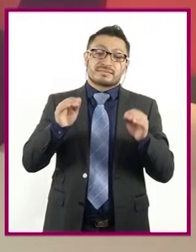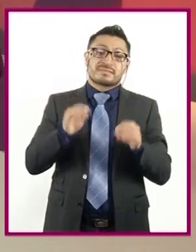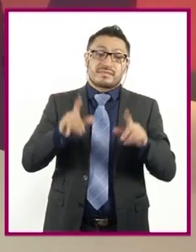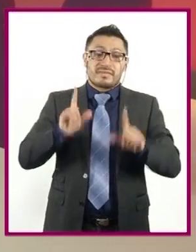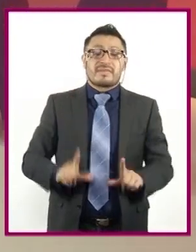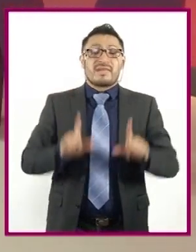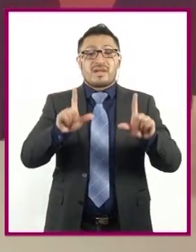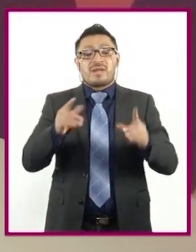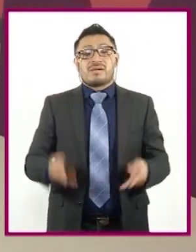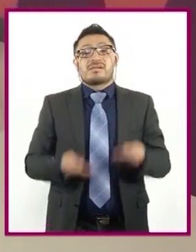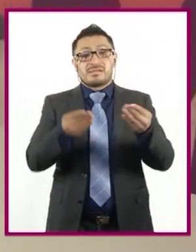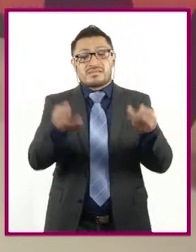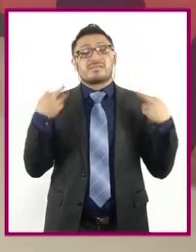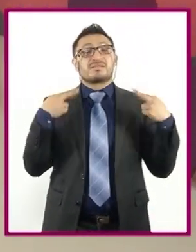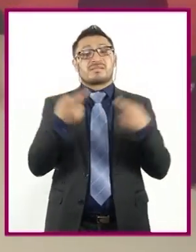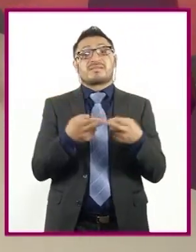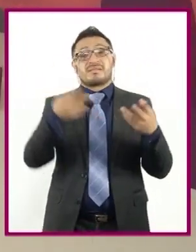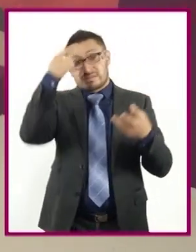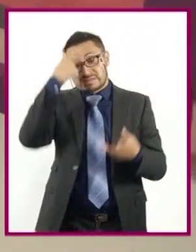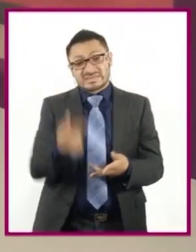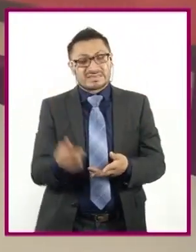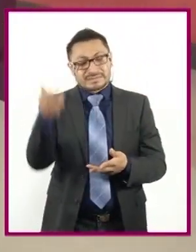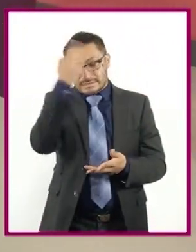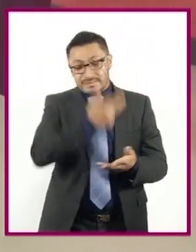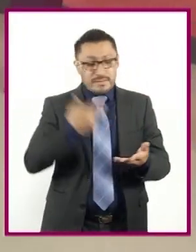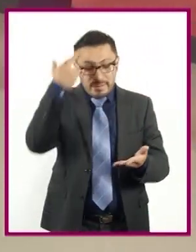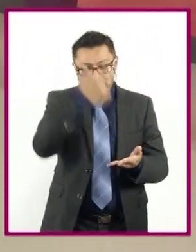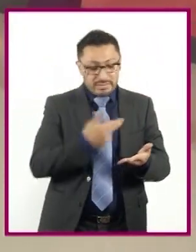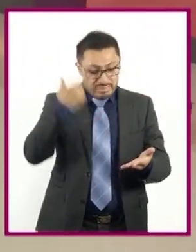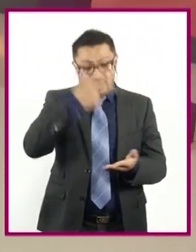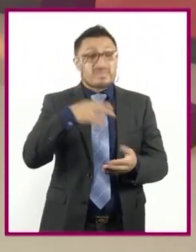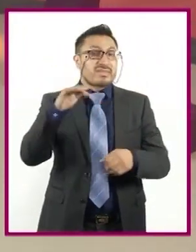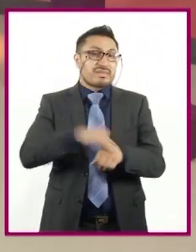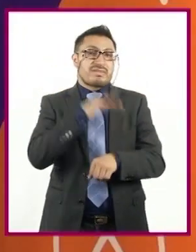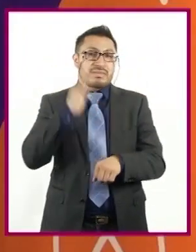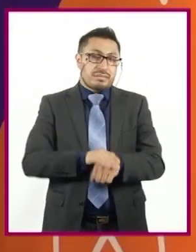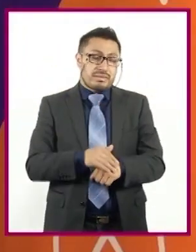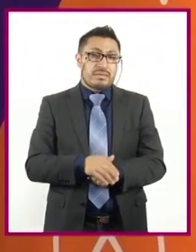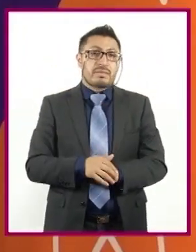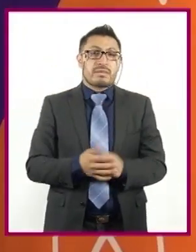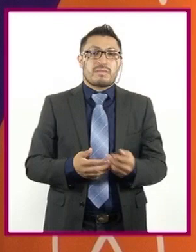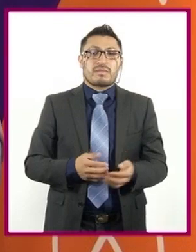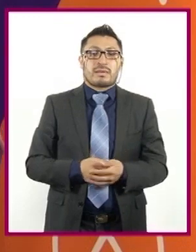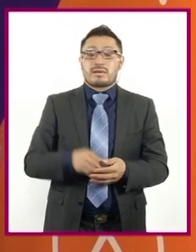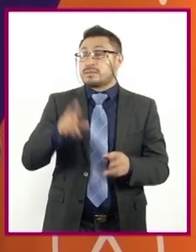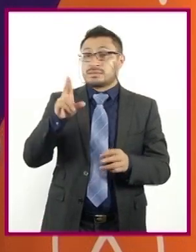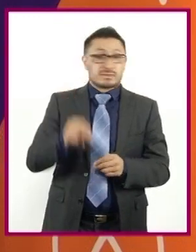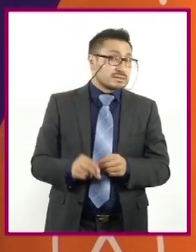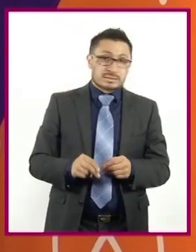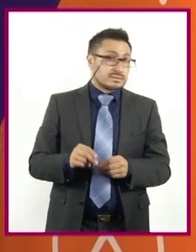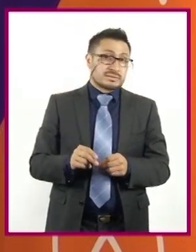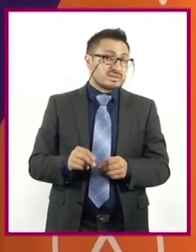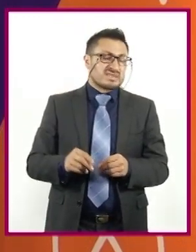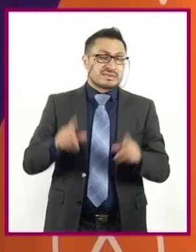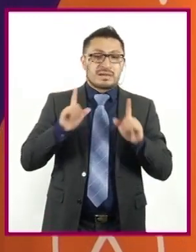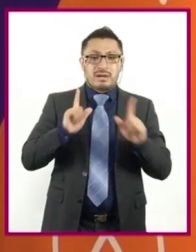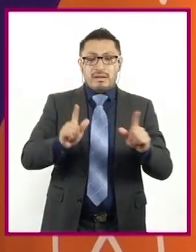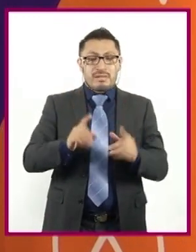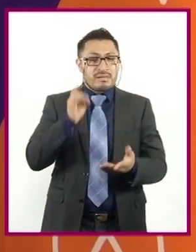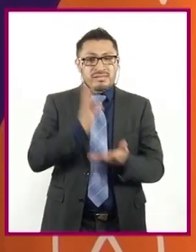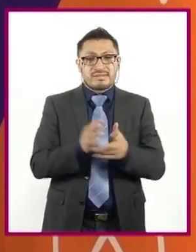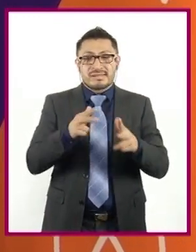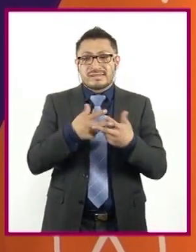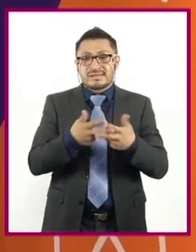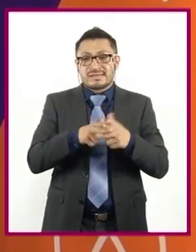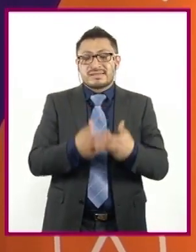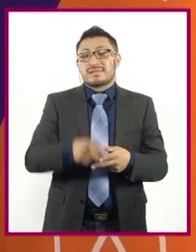a nuestras maestras y maestros para que las revisen y evalúen. No, las fichas son una herramienta